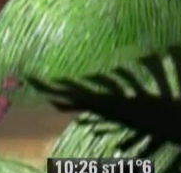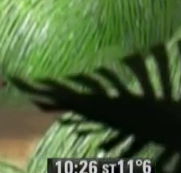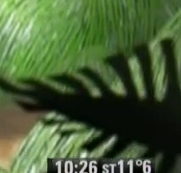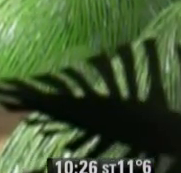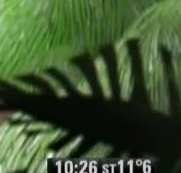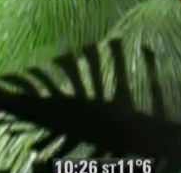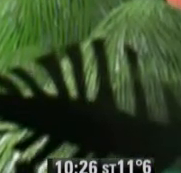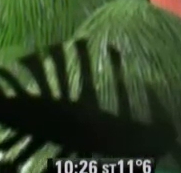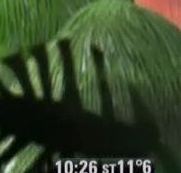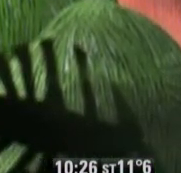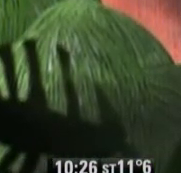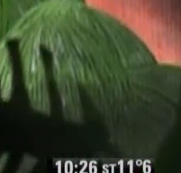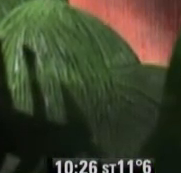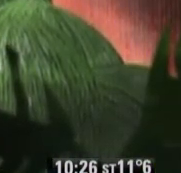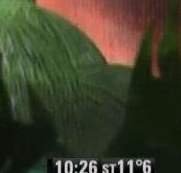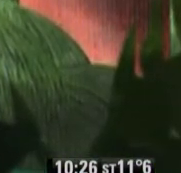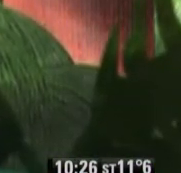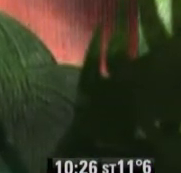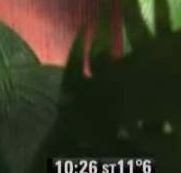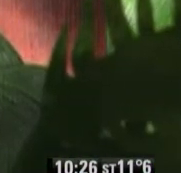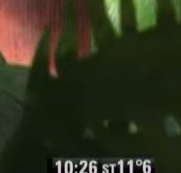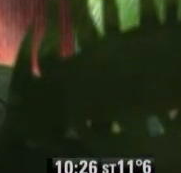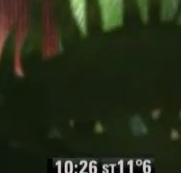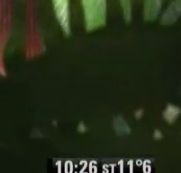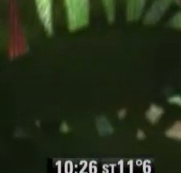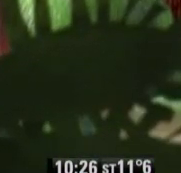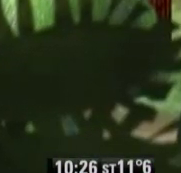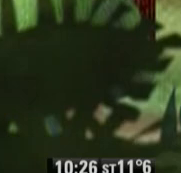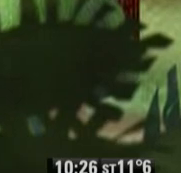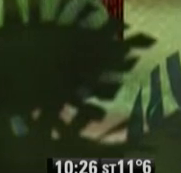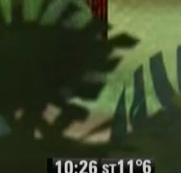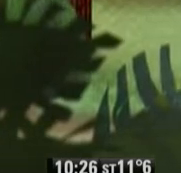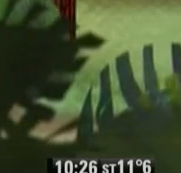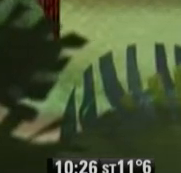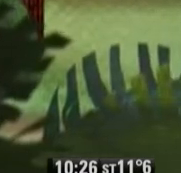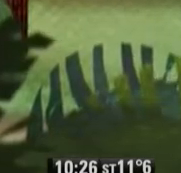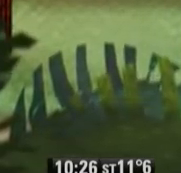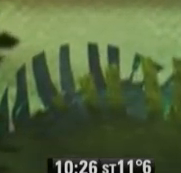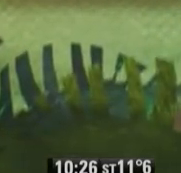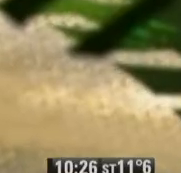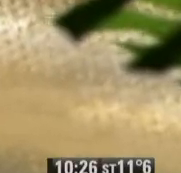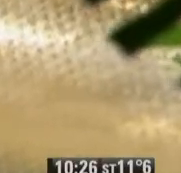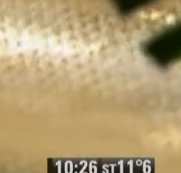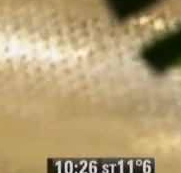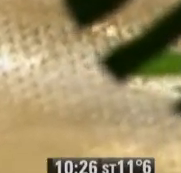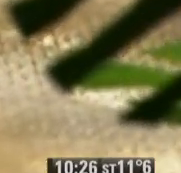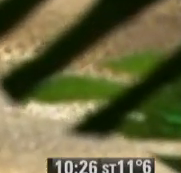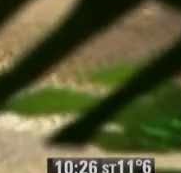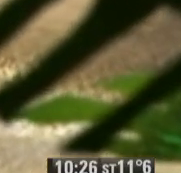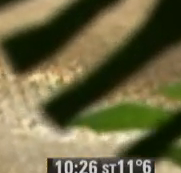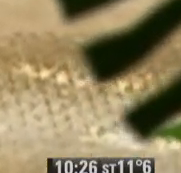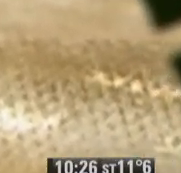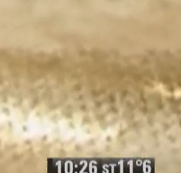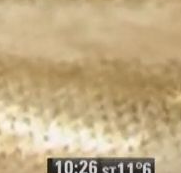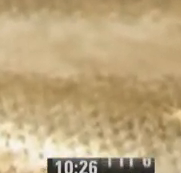Venía pensando que no veía la hora de llegar y estar con su familia. Por eso, ni se dio cuenta que de repente algo